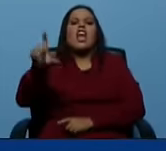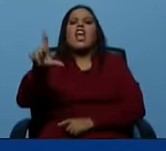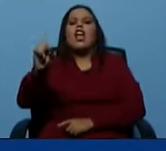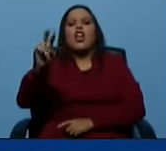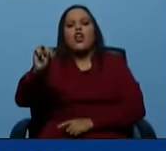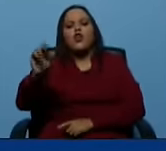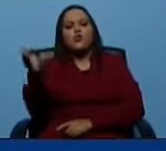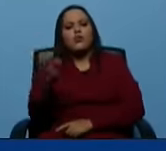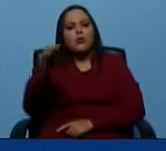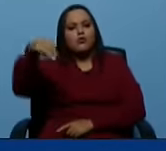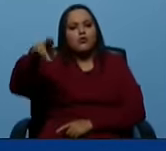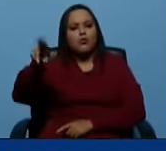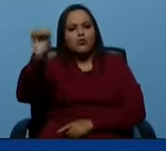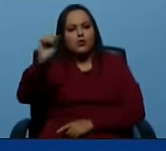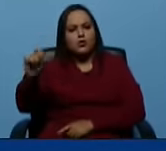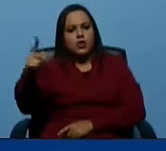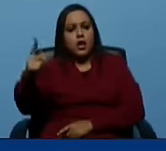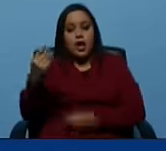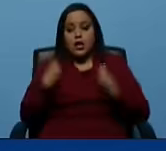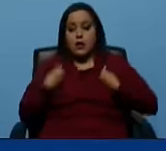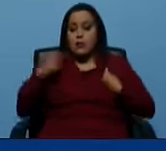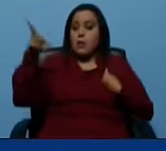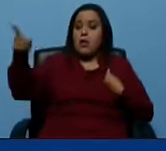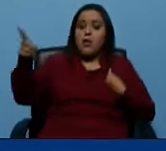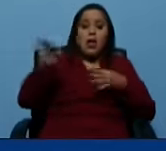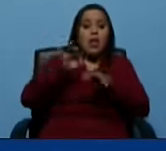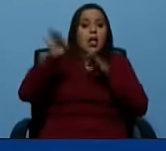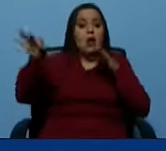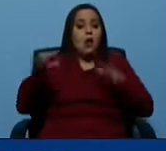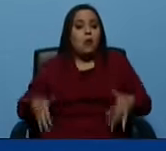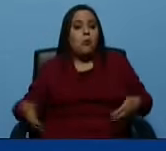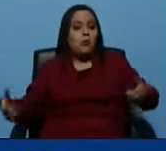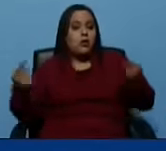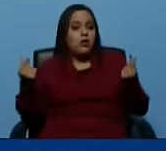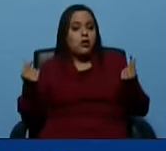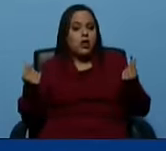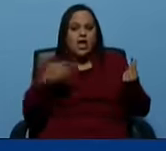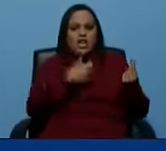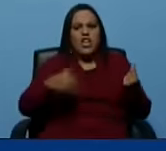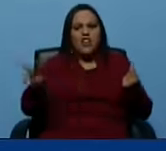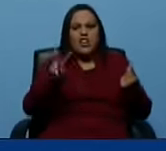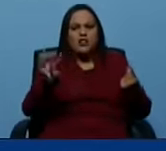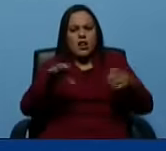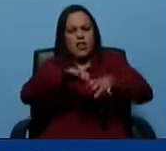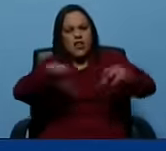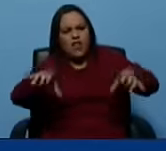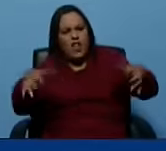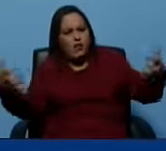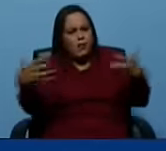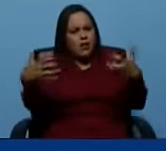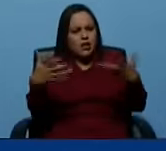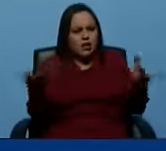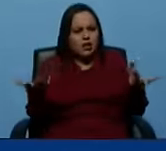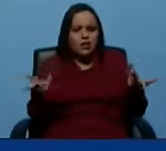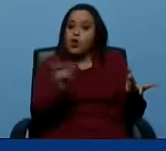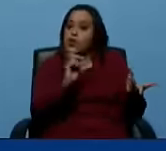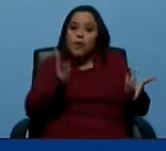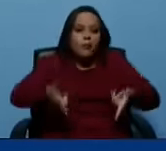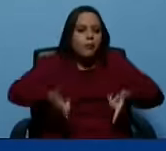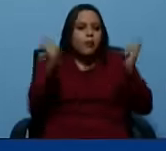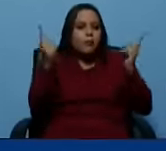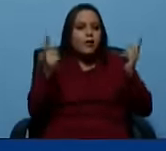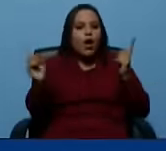multimillonario. Pero él quiere que Venezuela se divida, se enfrente. No, no, no, no. No lo permitan. Ustedes